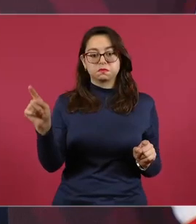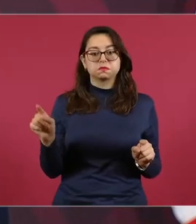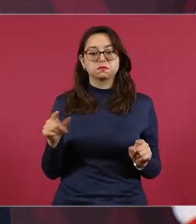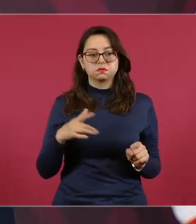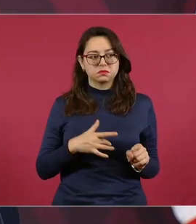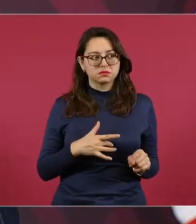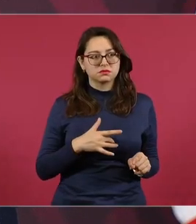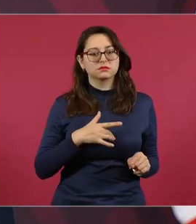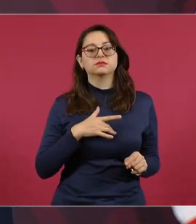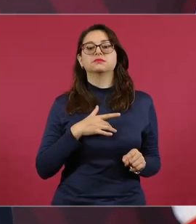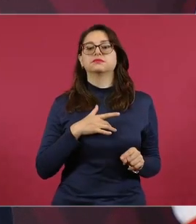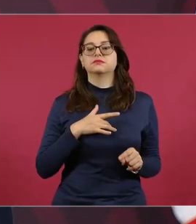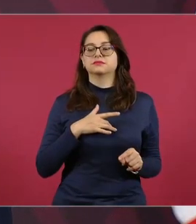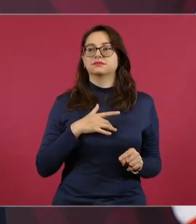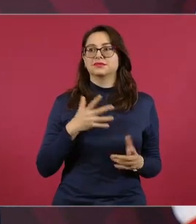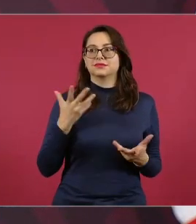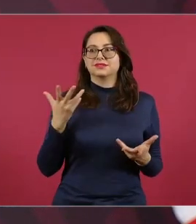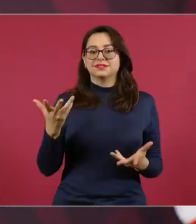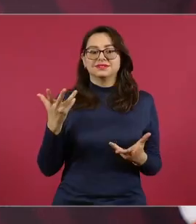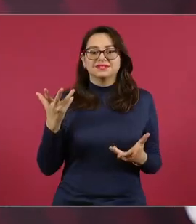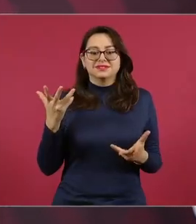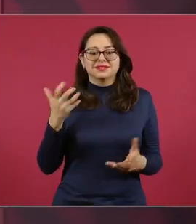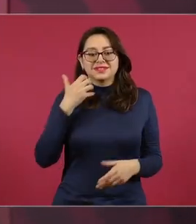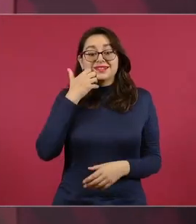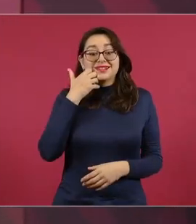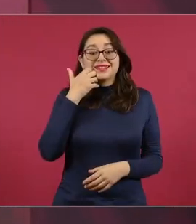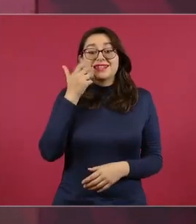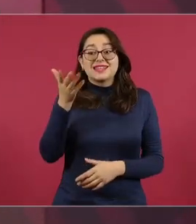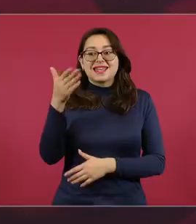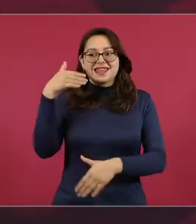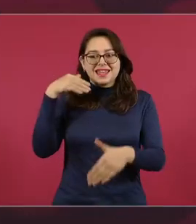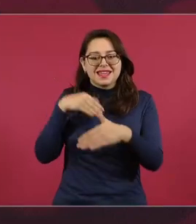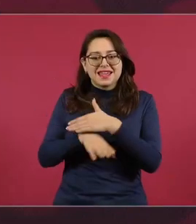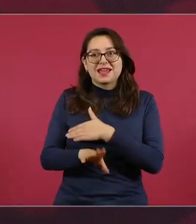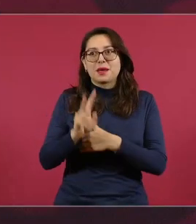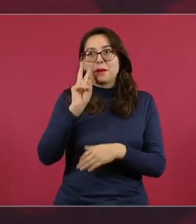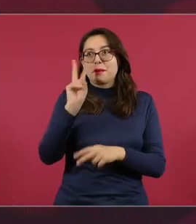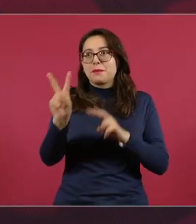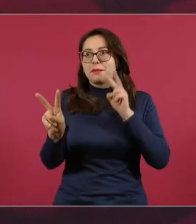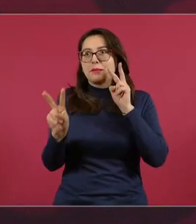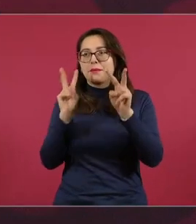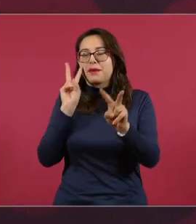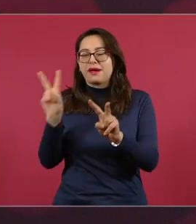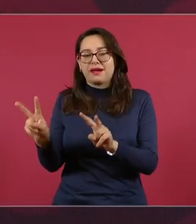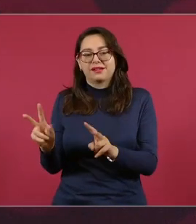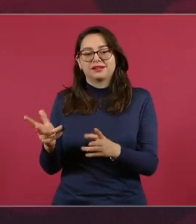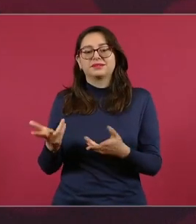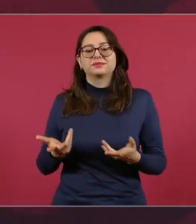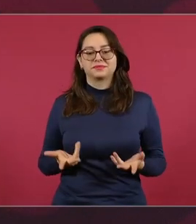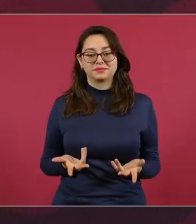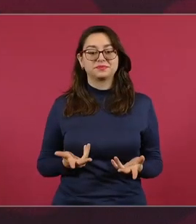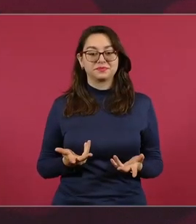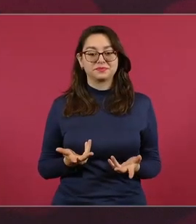tiene muchos deseos de ir a las zonas arqueológicas